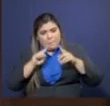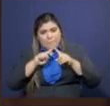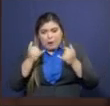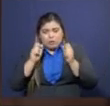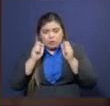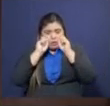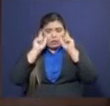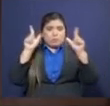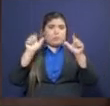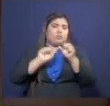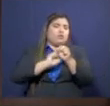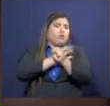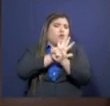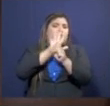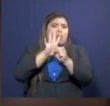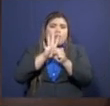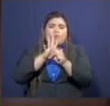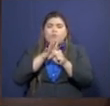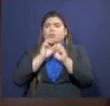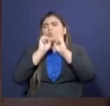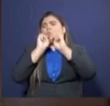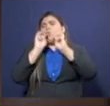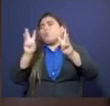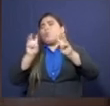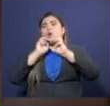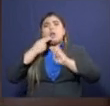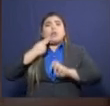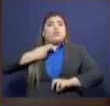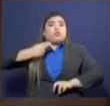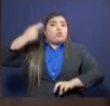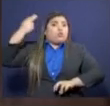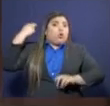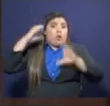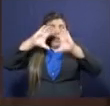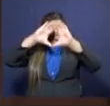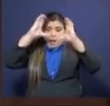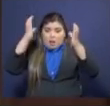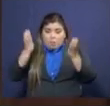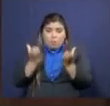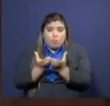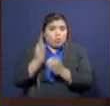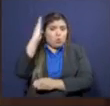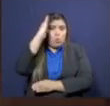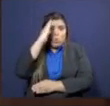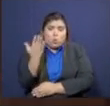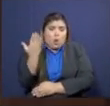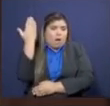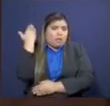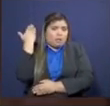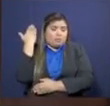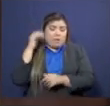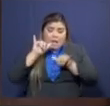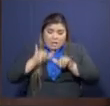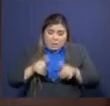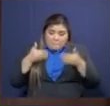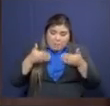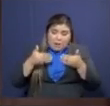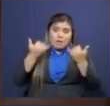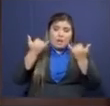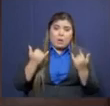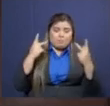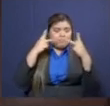episodio excepcional de la historia humana y también de nuestra patria. Por